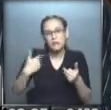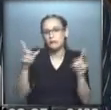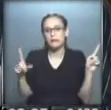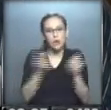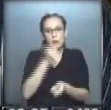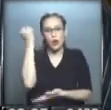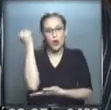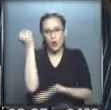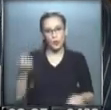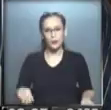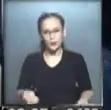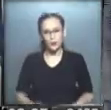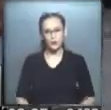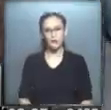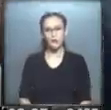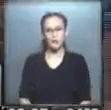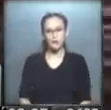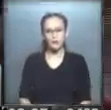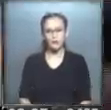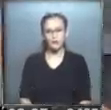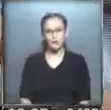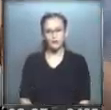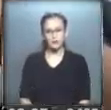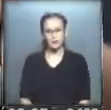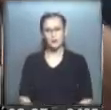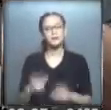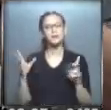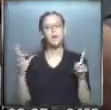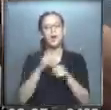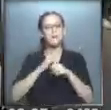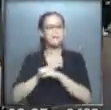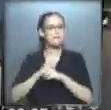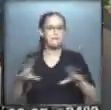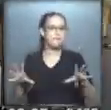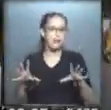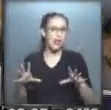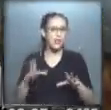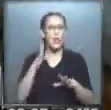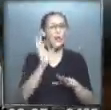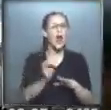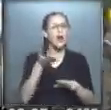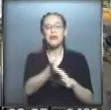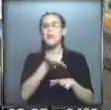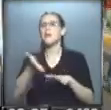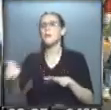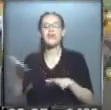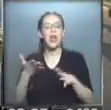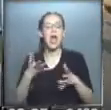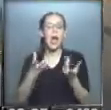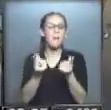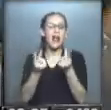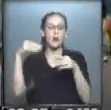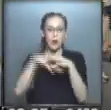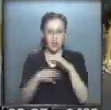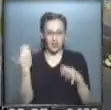favorecido momentáneamente por el dólar barato, cayó en una de las peores crisis y terminó golpeando las puertas de los bancos pidiendo por sus ahorros. Todo